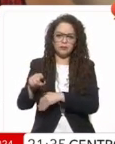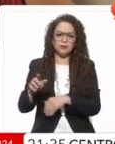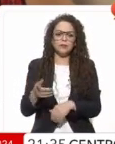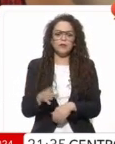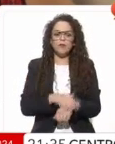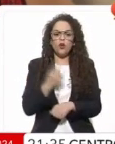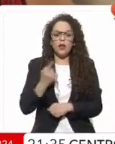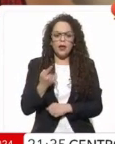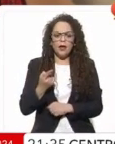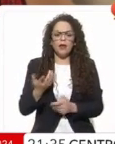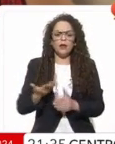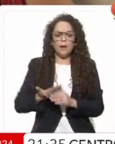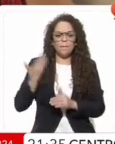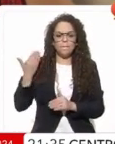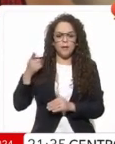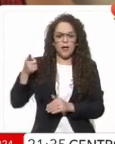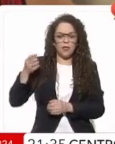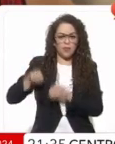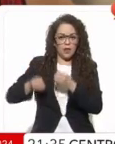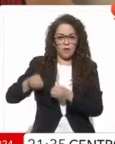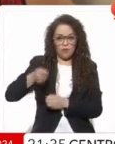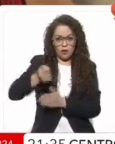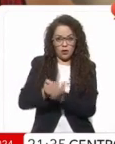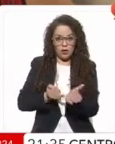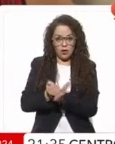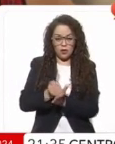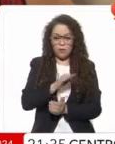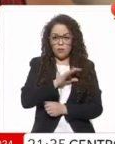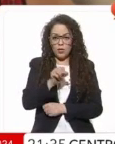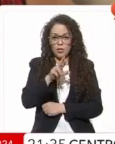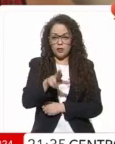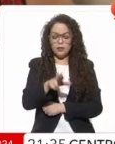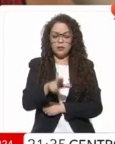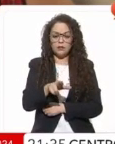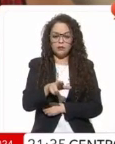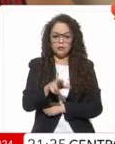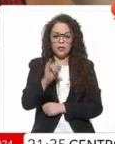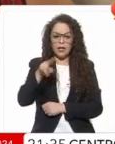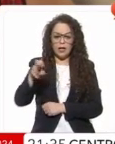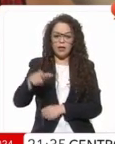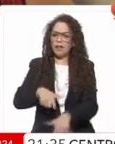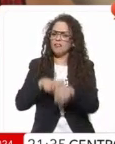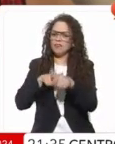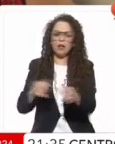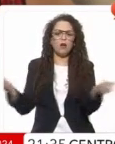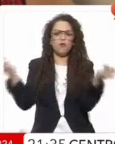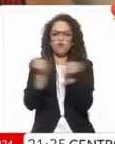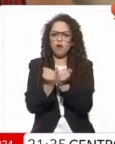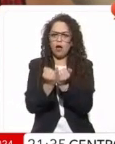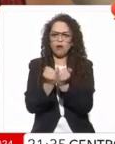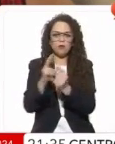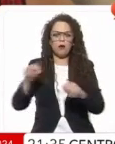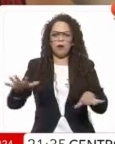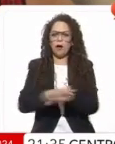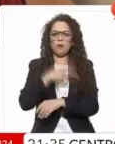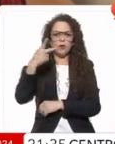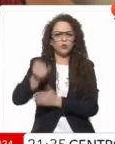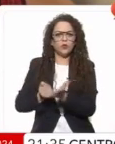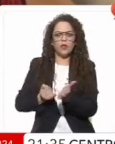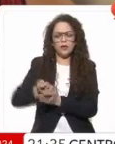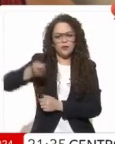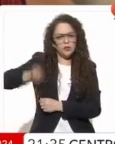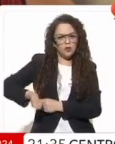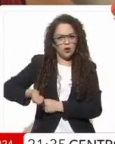habido de las resoluciones del tribunal, es probable que se ratifique la determinación del INE. Esto implicaría entonces que Alejandro